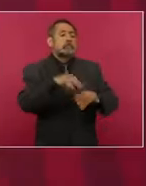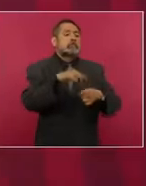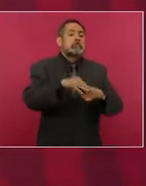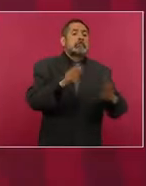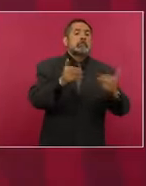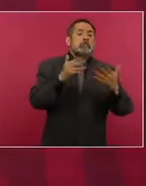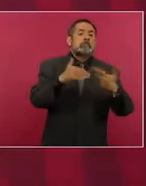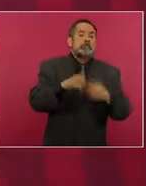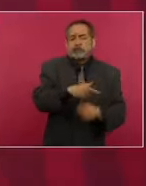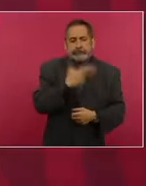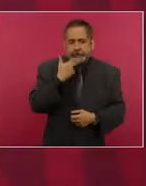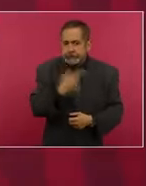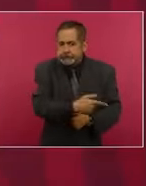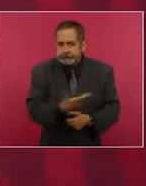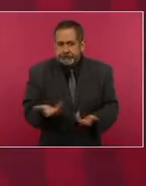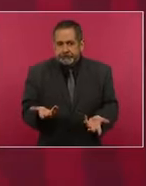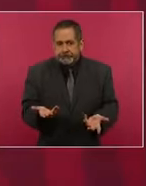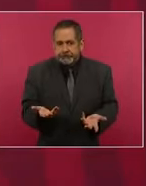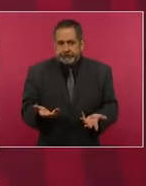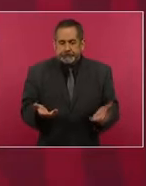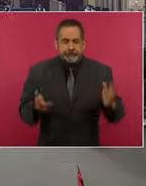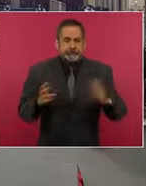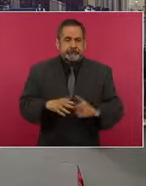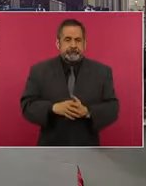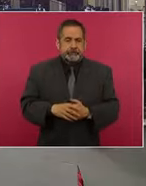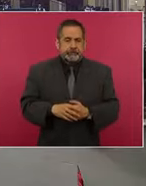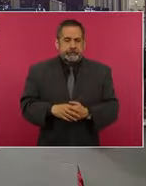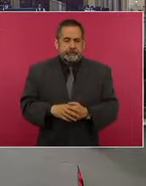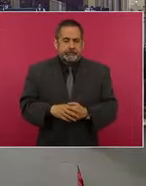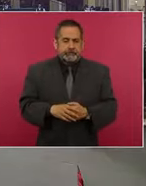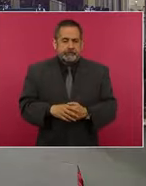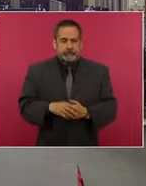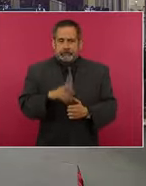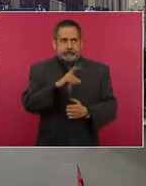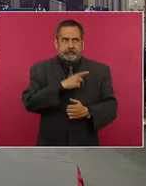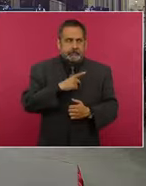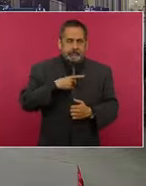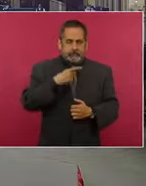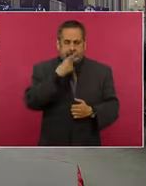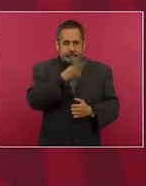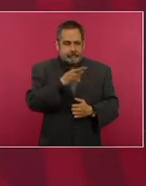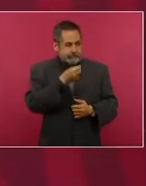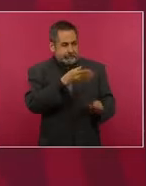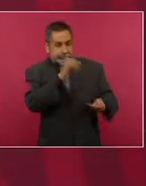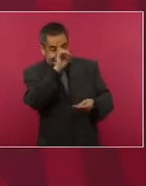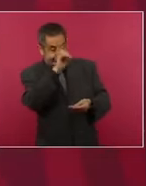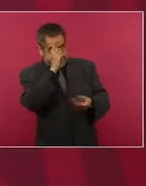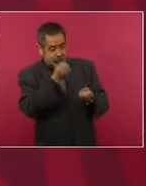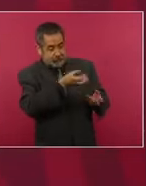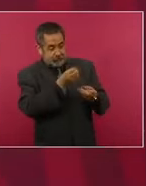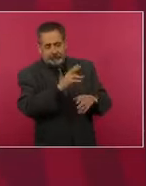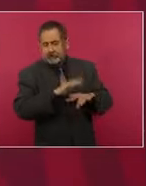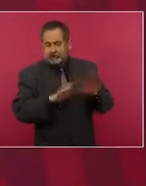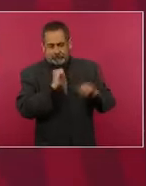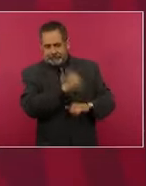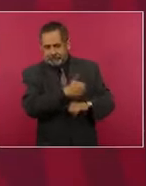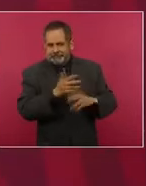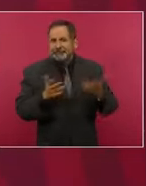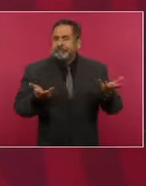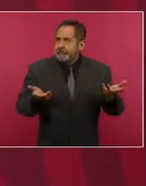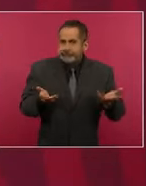les va a ayudar. Son los senadores. Yo ni debería de estarles dando consejos.